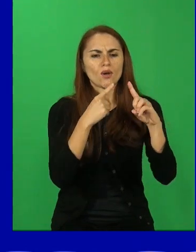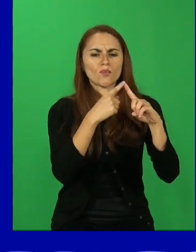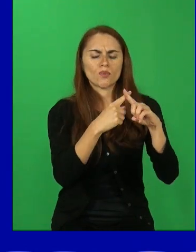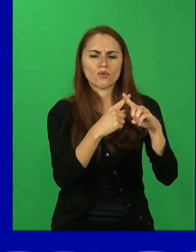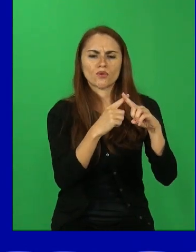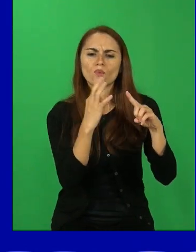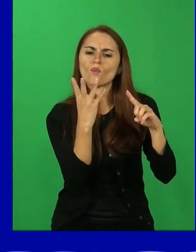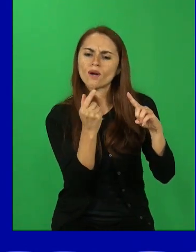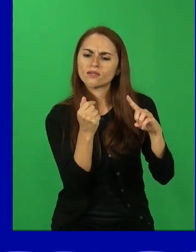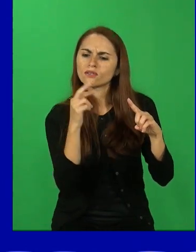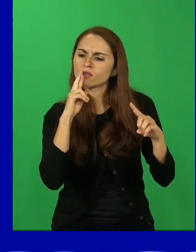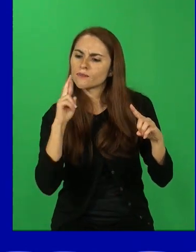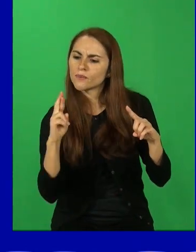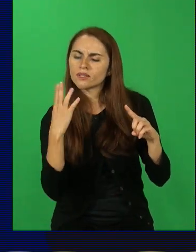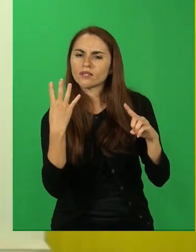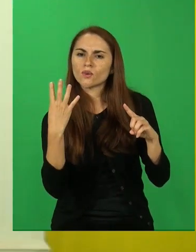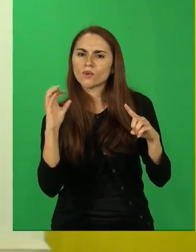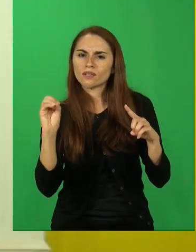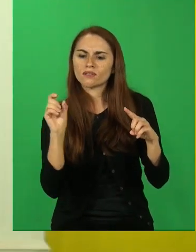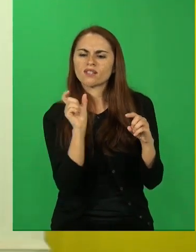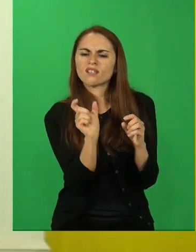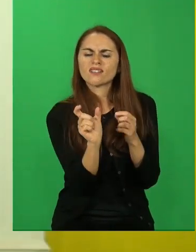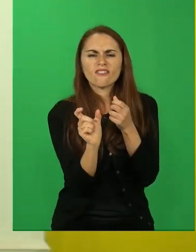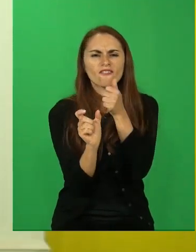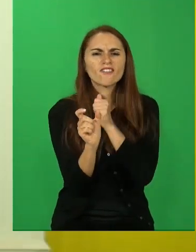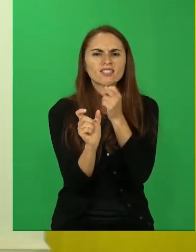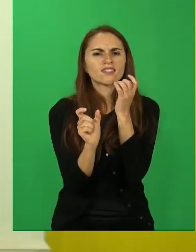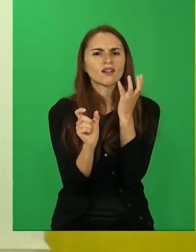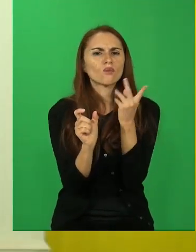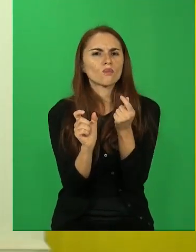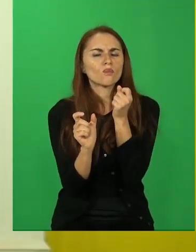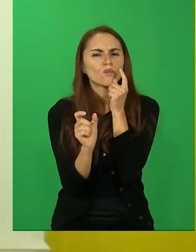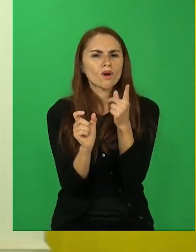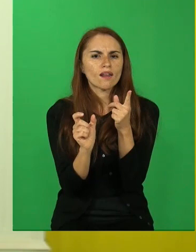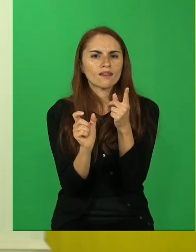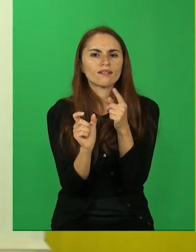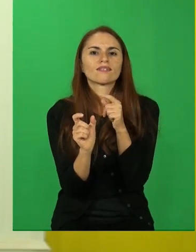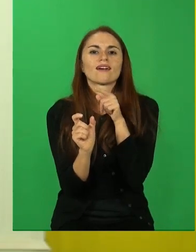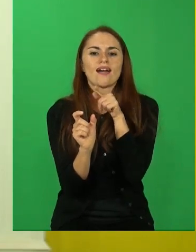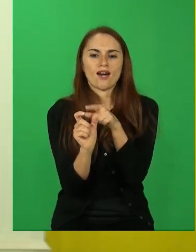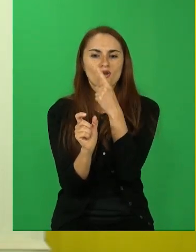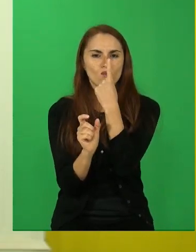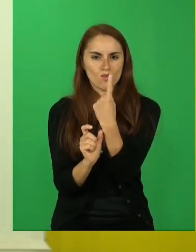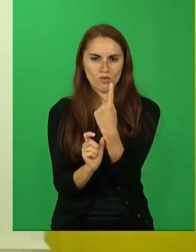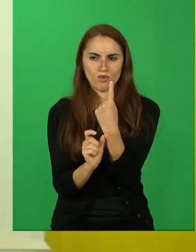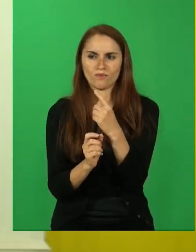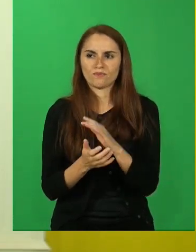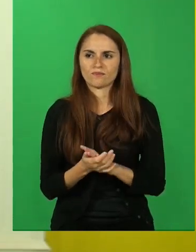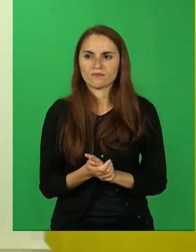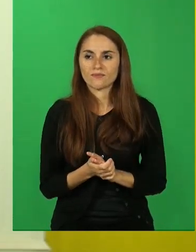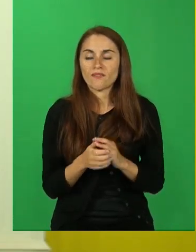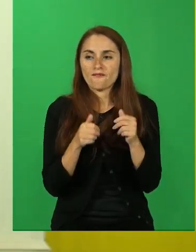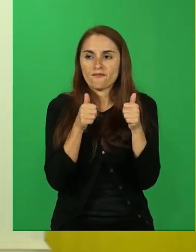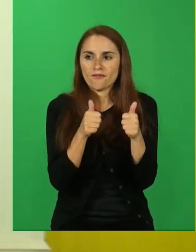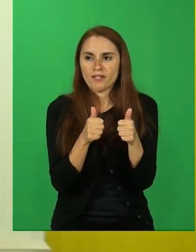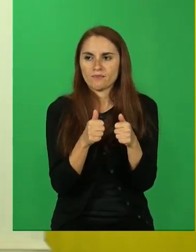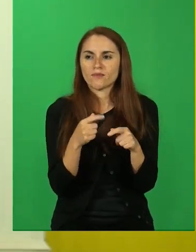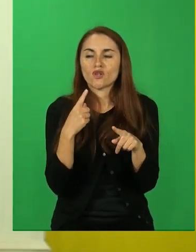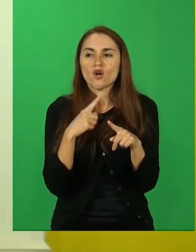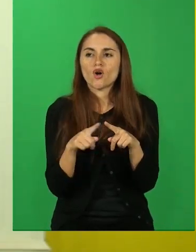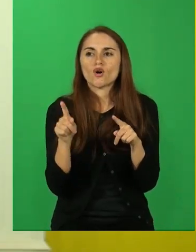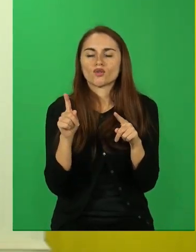daría 40? ¿Cuál es el factor que falta ahí? Bien, falta el número 1. Tenemos entonces